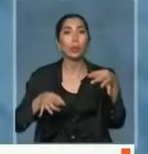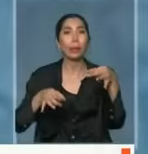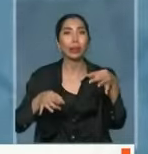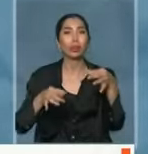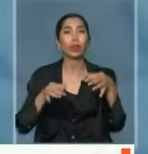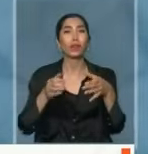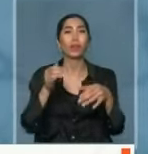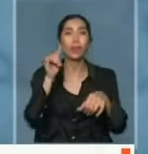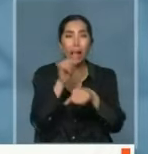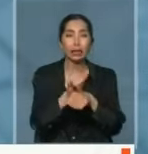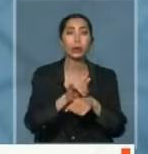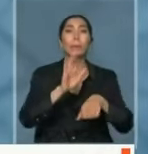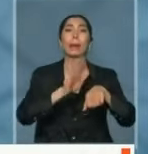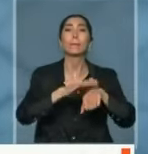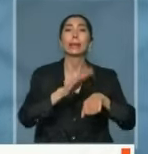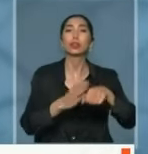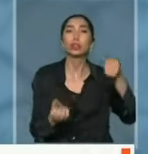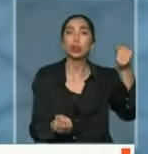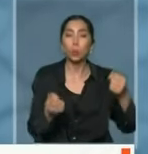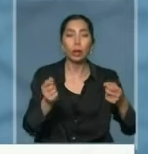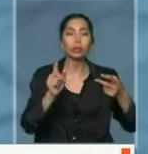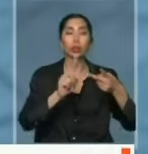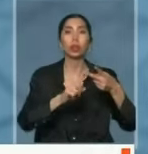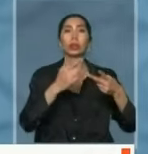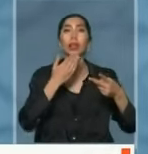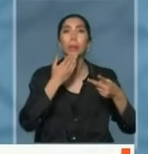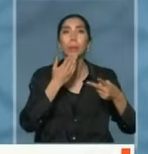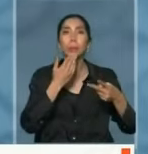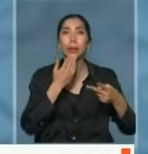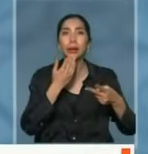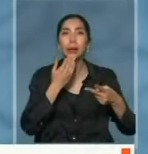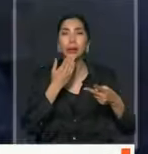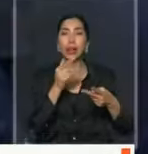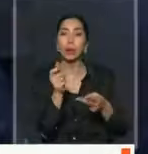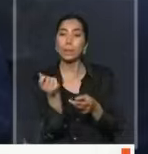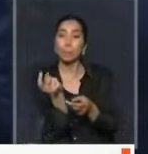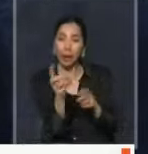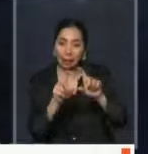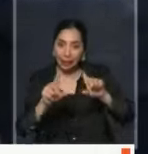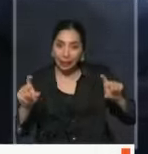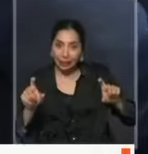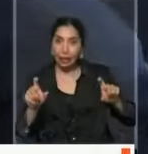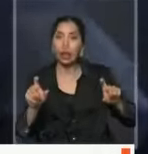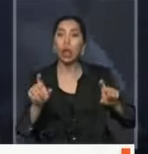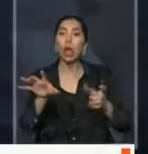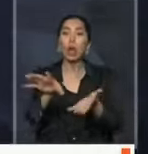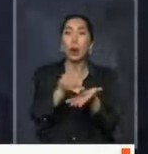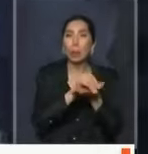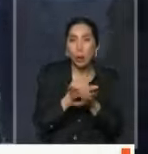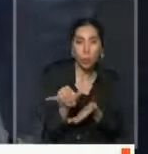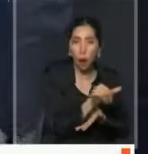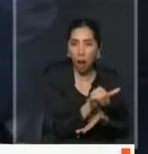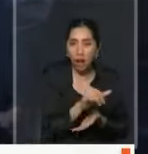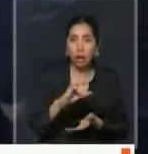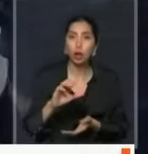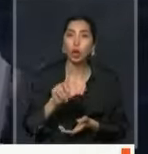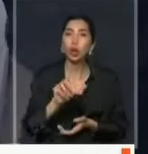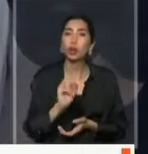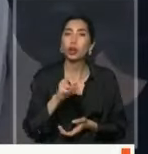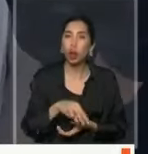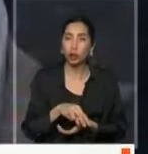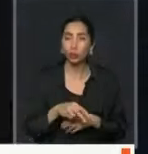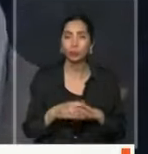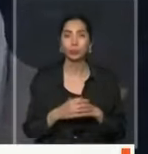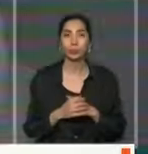de circulación, además de clonar o gemeliar patentes. Han recuperado 42 placas patentes que la